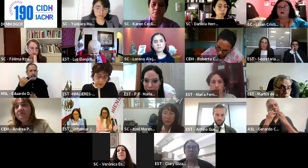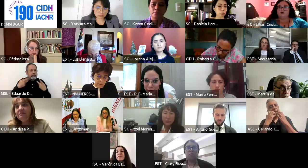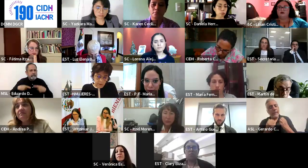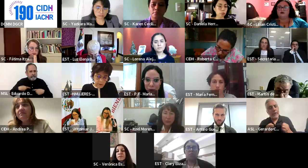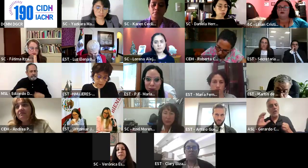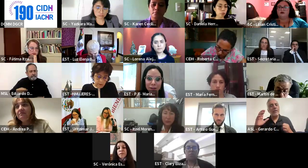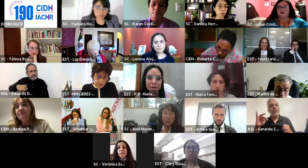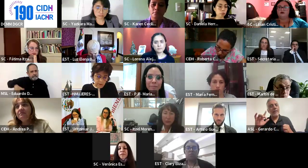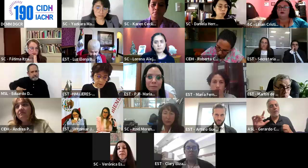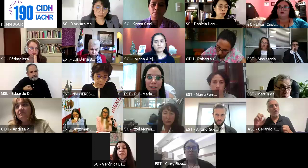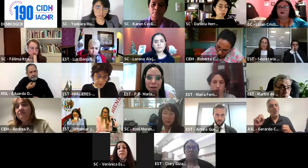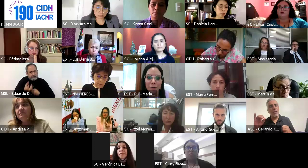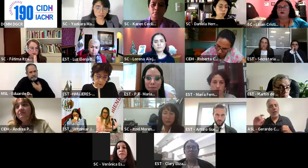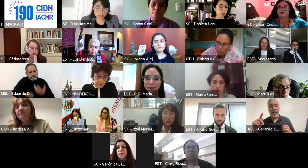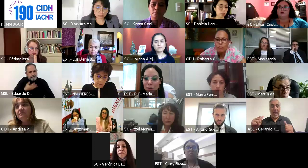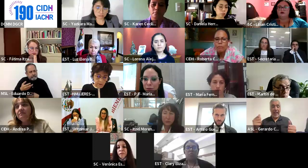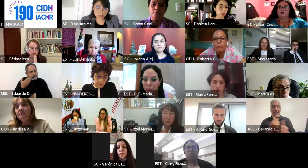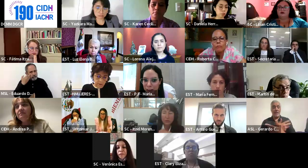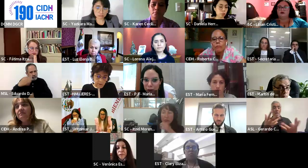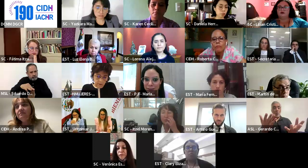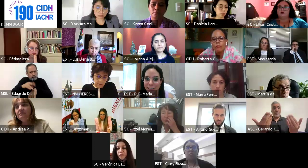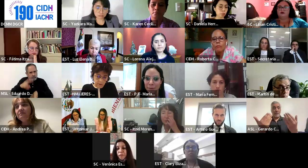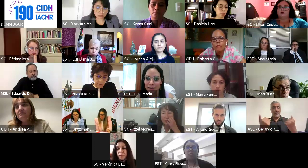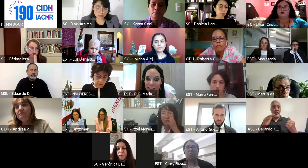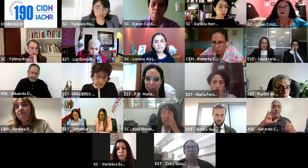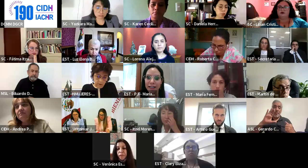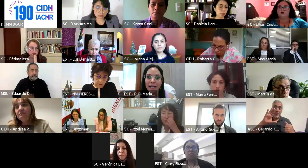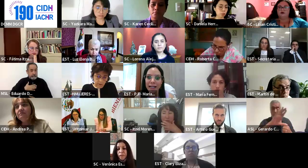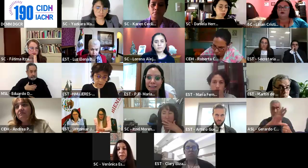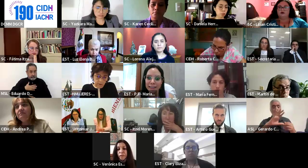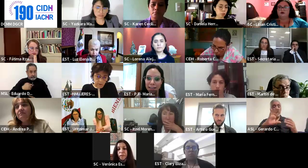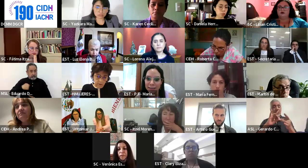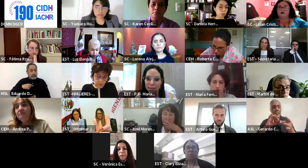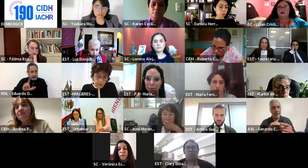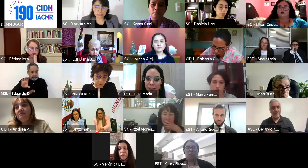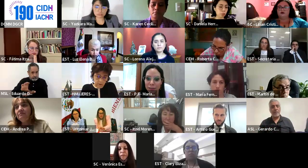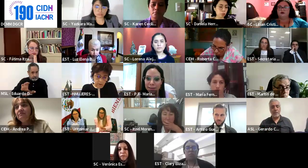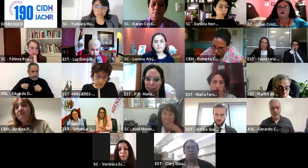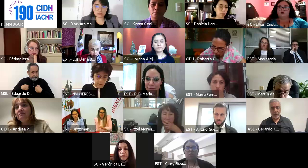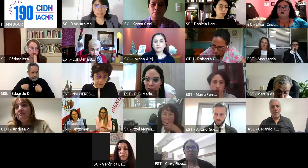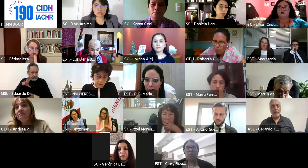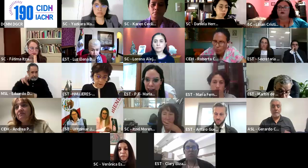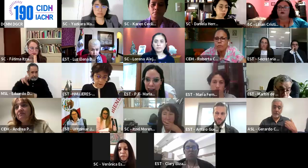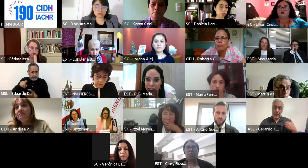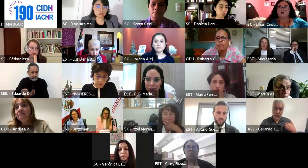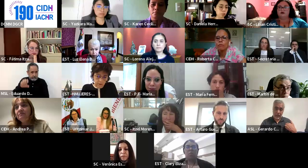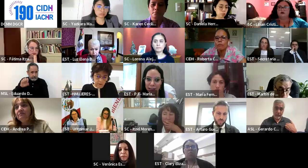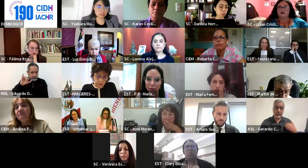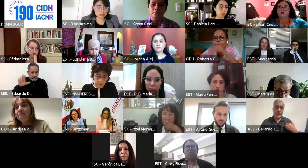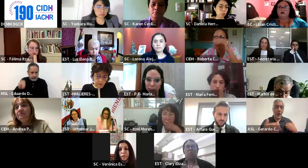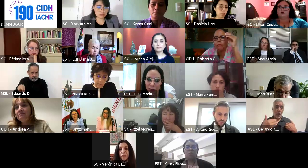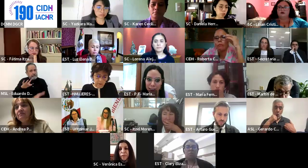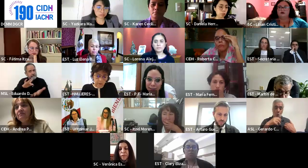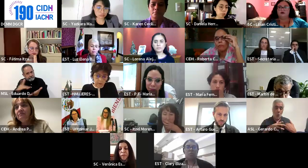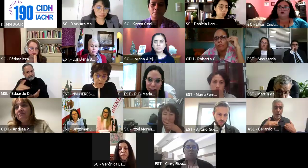sus testimonios. Como mujer con discapacidad, e integrante del Poder Judicial Federal, agradezco